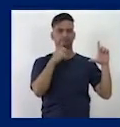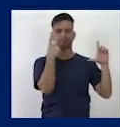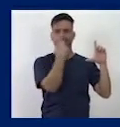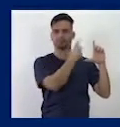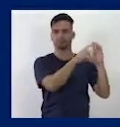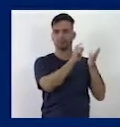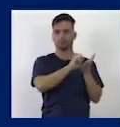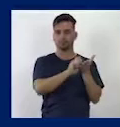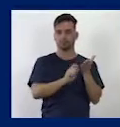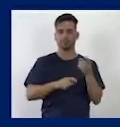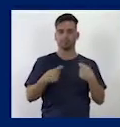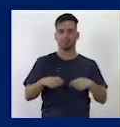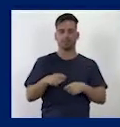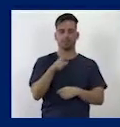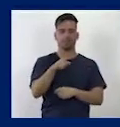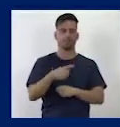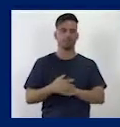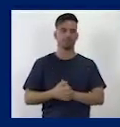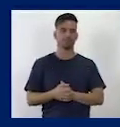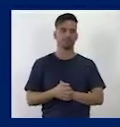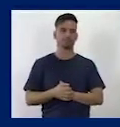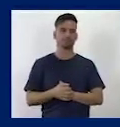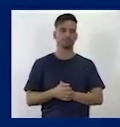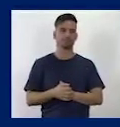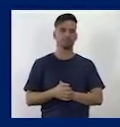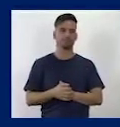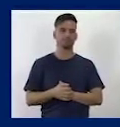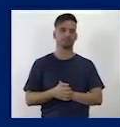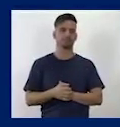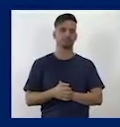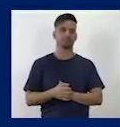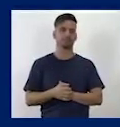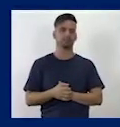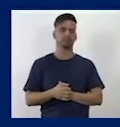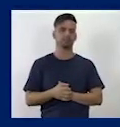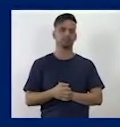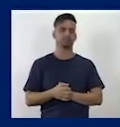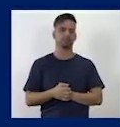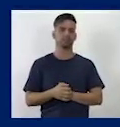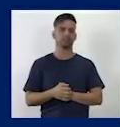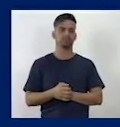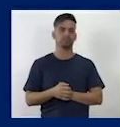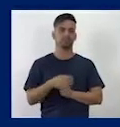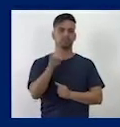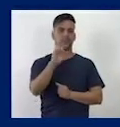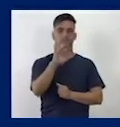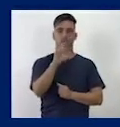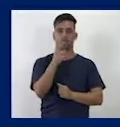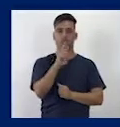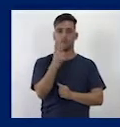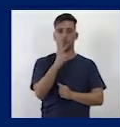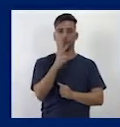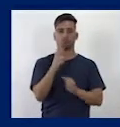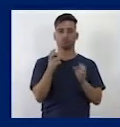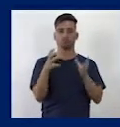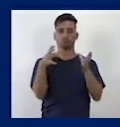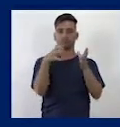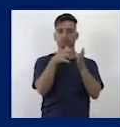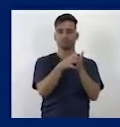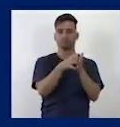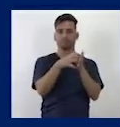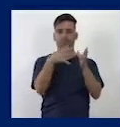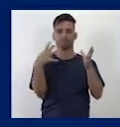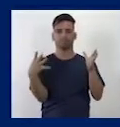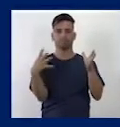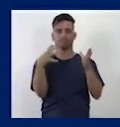forma oxidada menos el potencial ver a esa ecuación donde la forma reducida yo sé que eso es